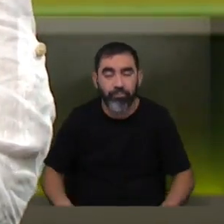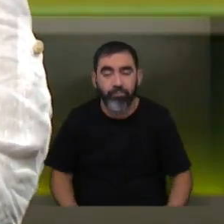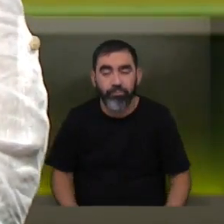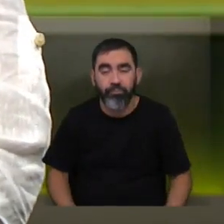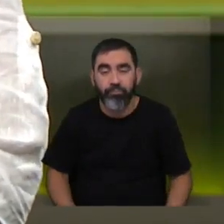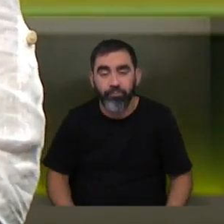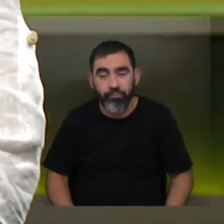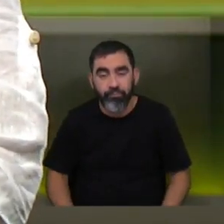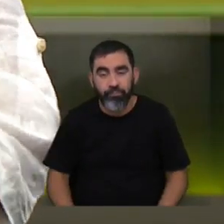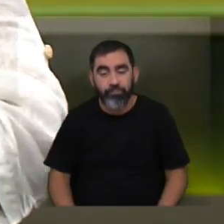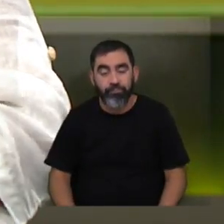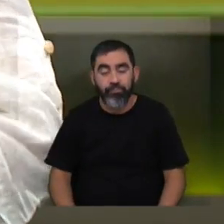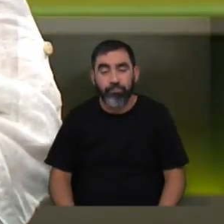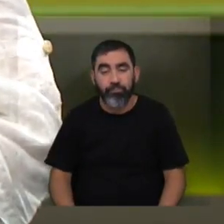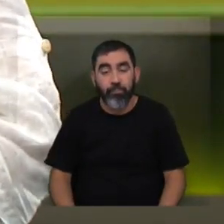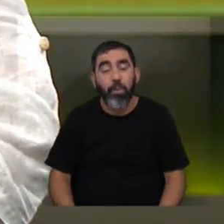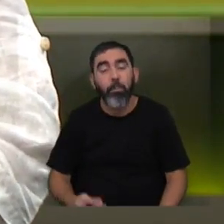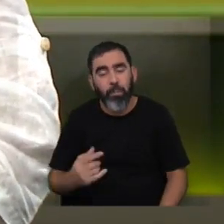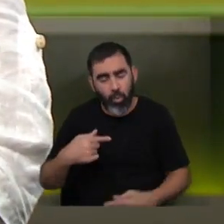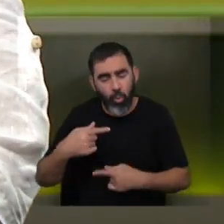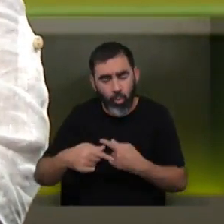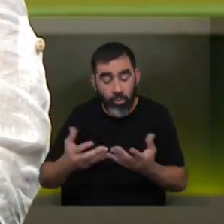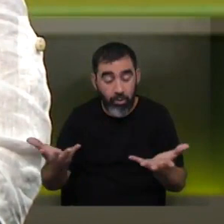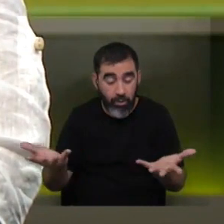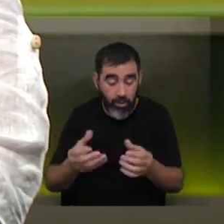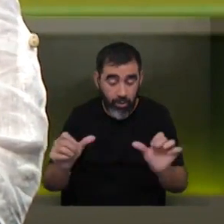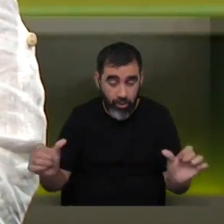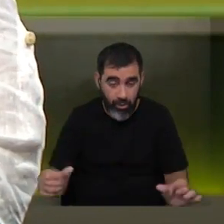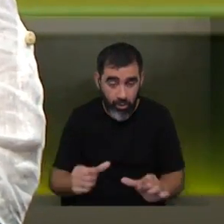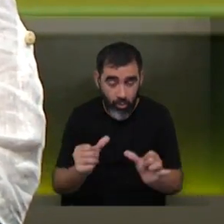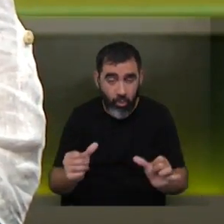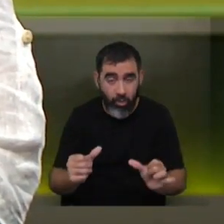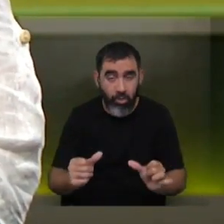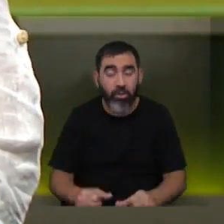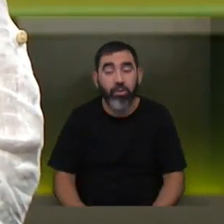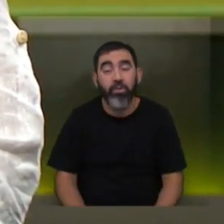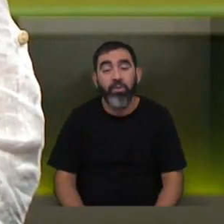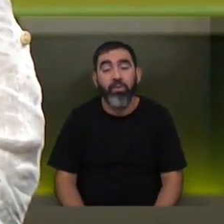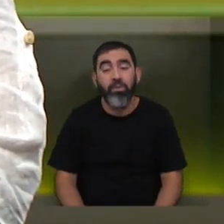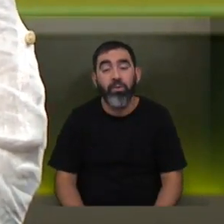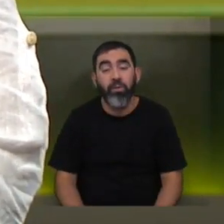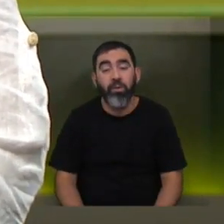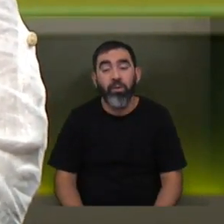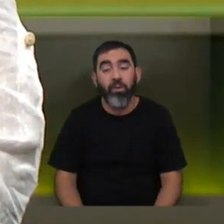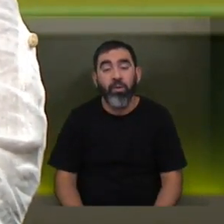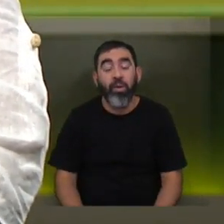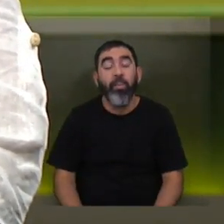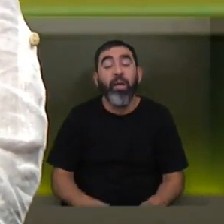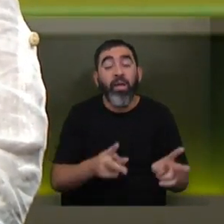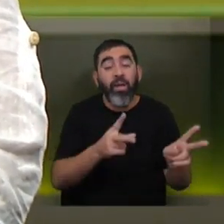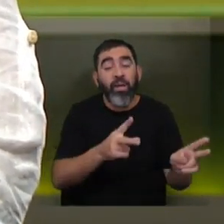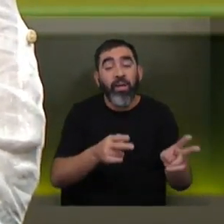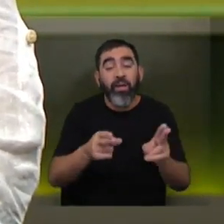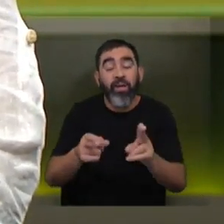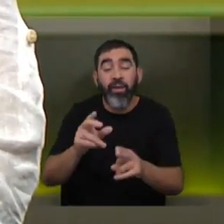pasado, aunque se siguen usando y se usan para hacer edición génica también,